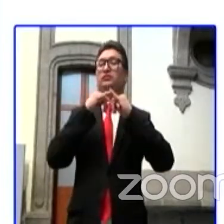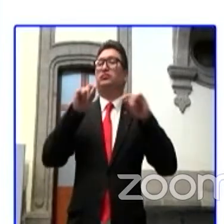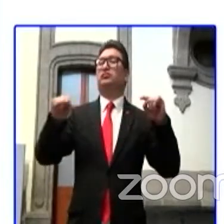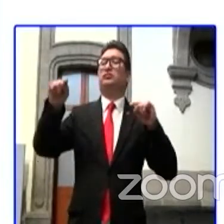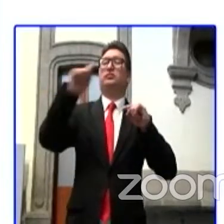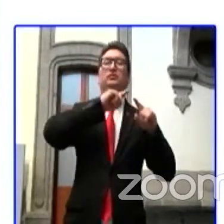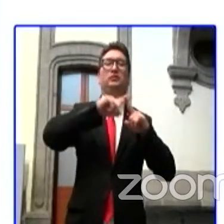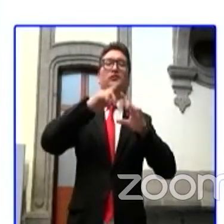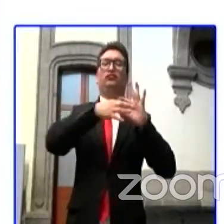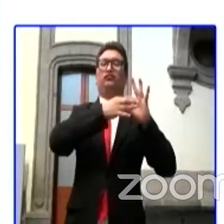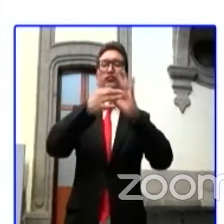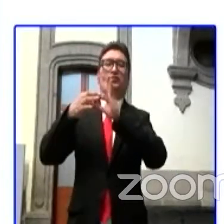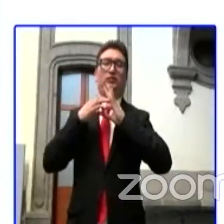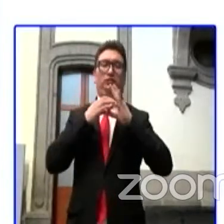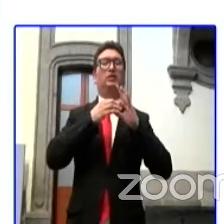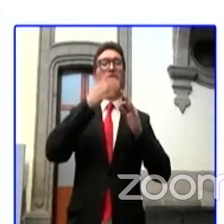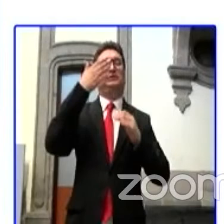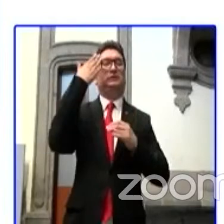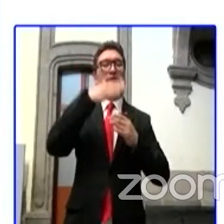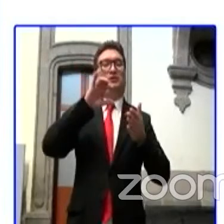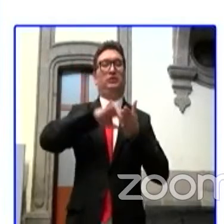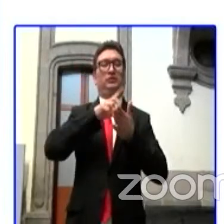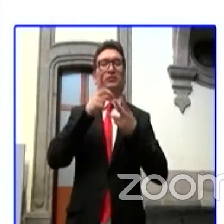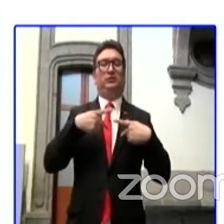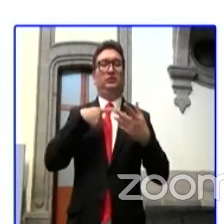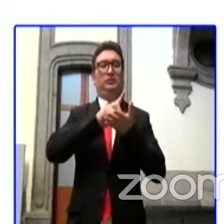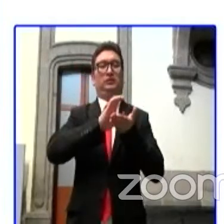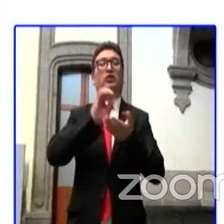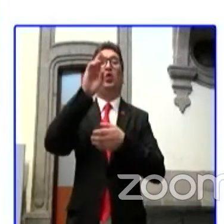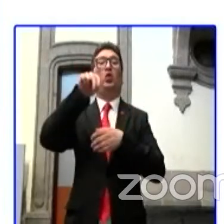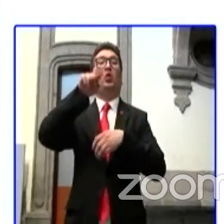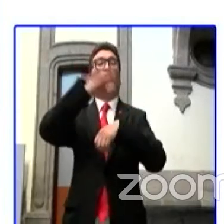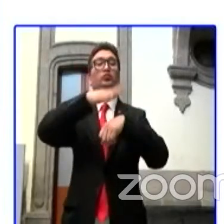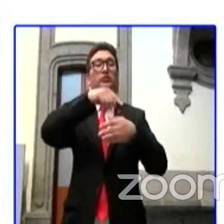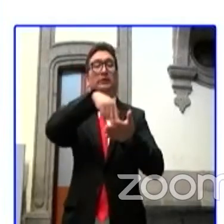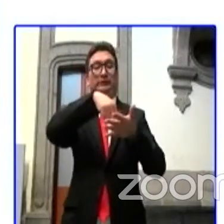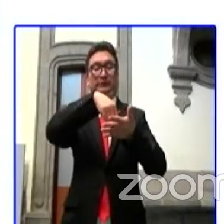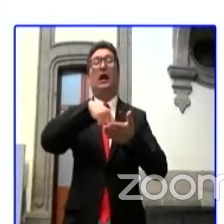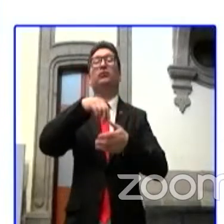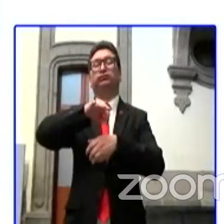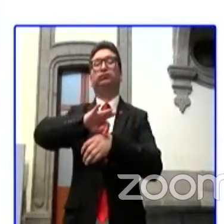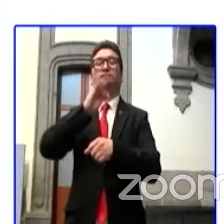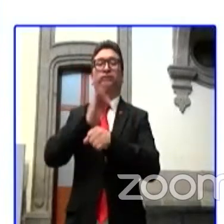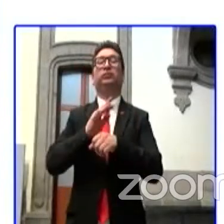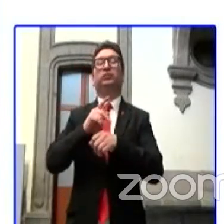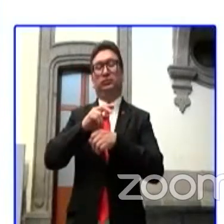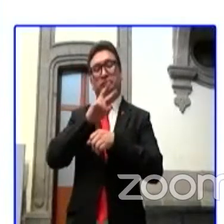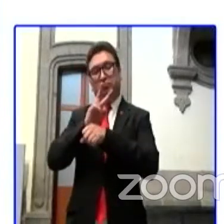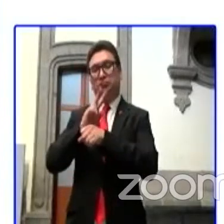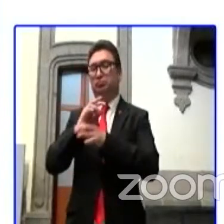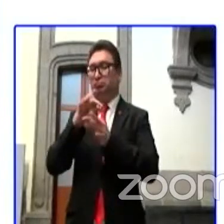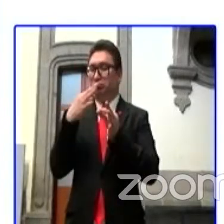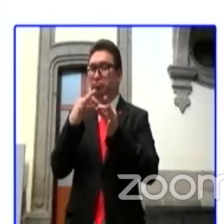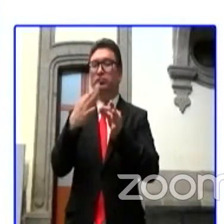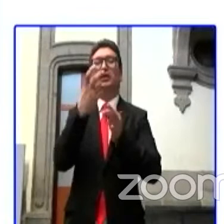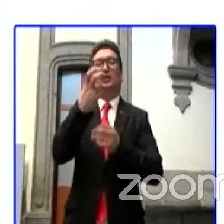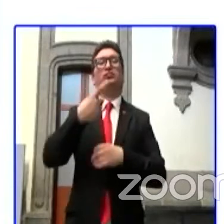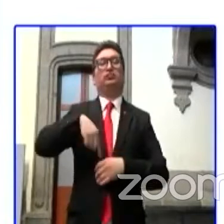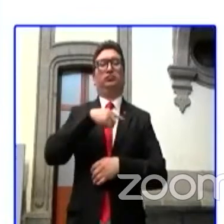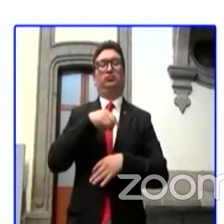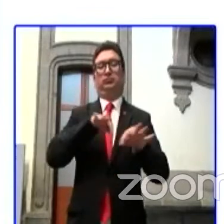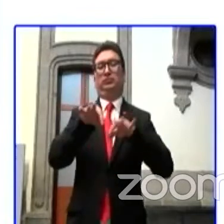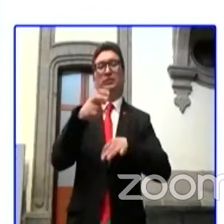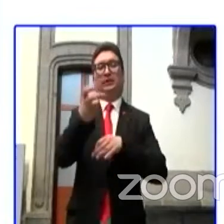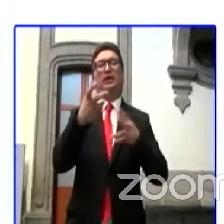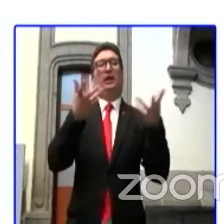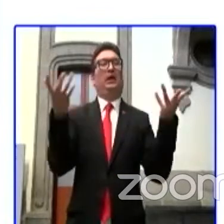cumplan las indicaciones que nos ha hecho la ONU sobre eso. Entonces, es parte de nuestro trabajo en el instituto,